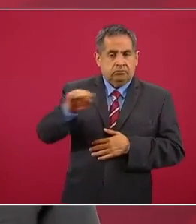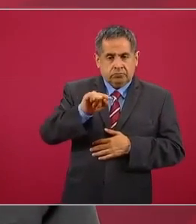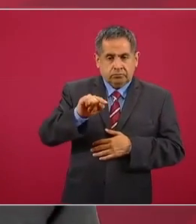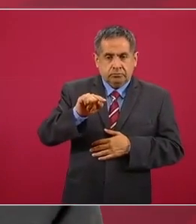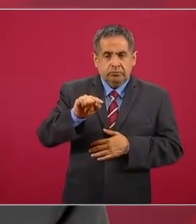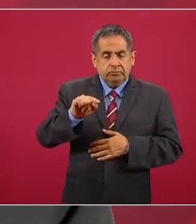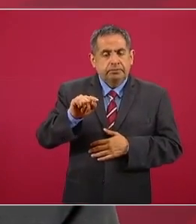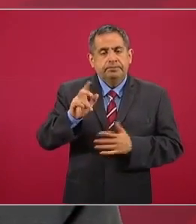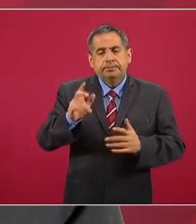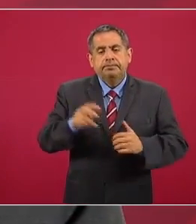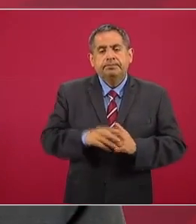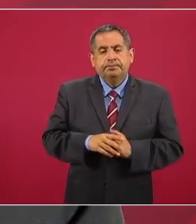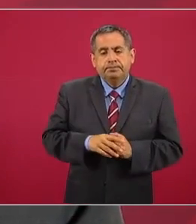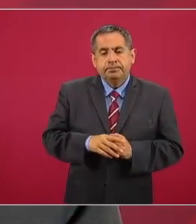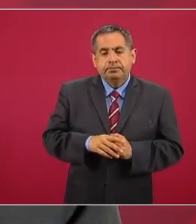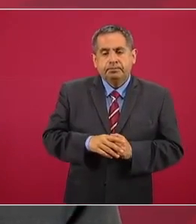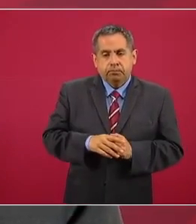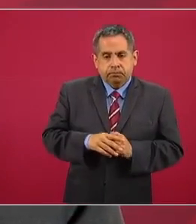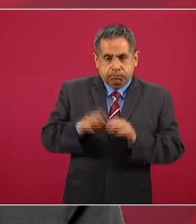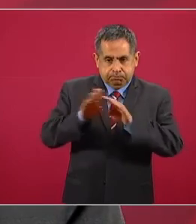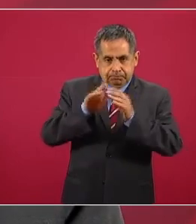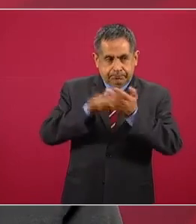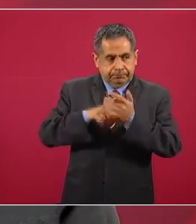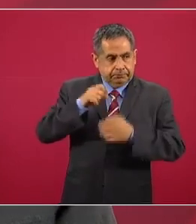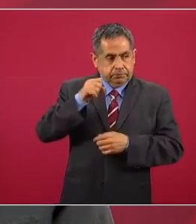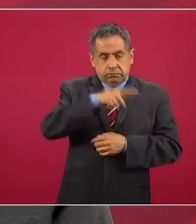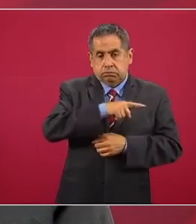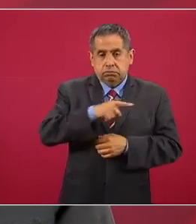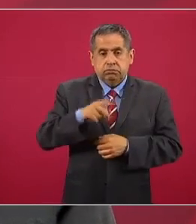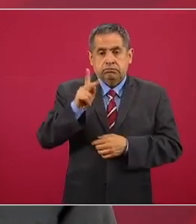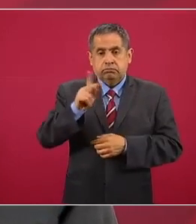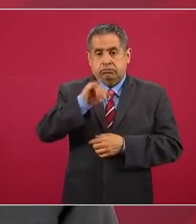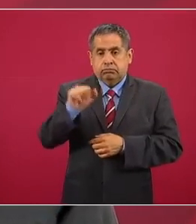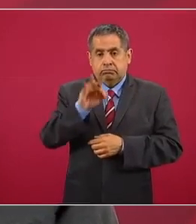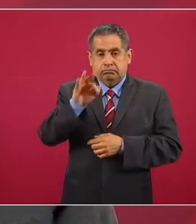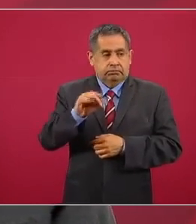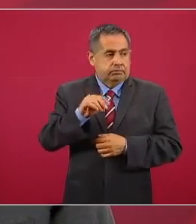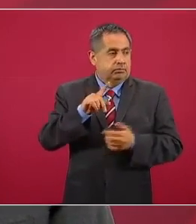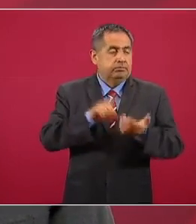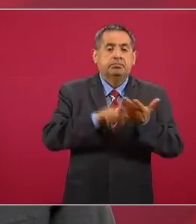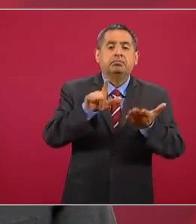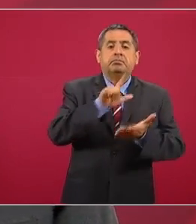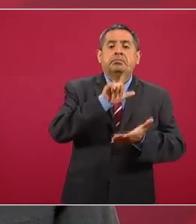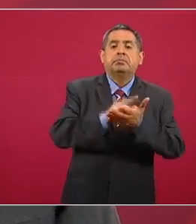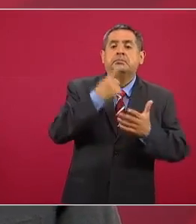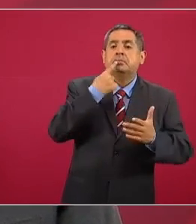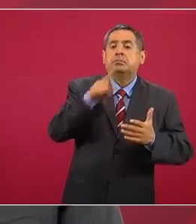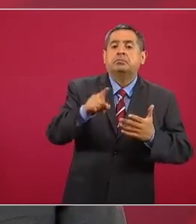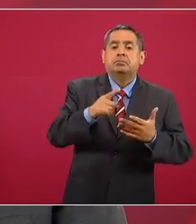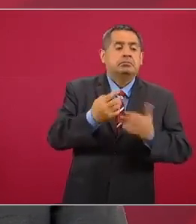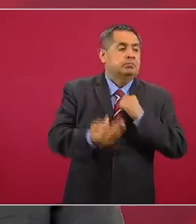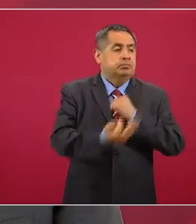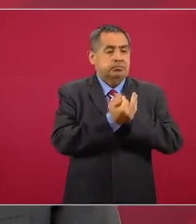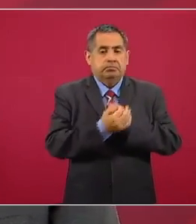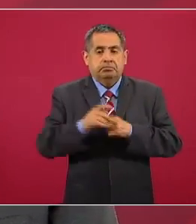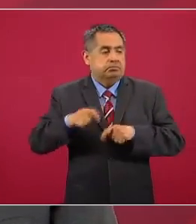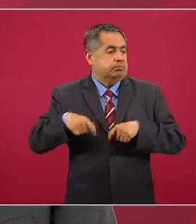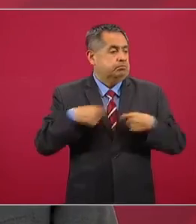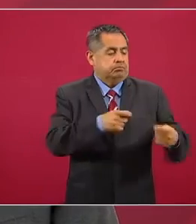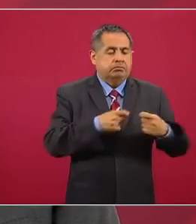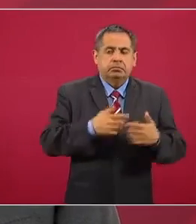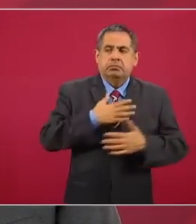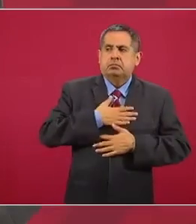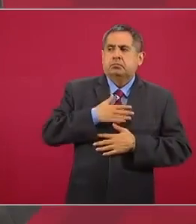sobre todo del Poder Judicial, se ampararon, ¿sí?, se les concedió el amparo